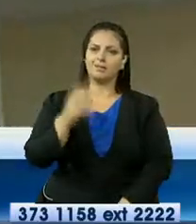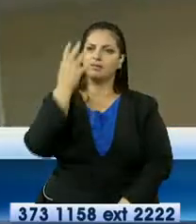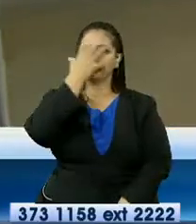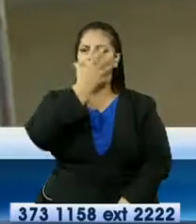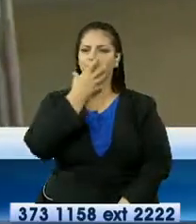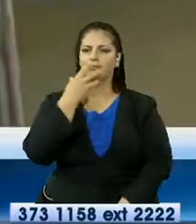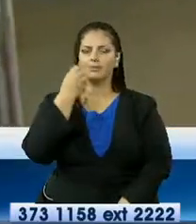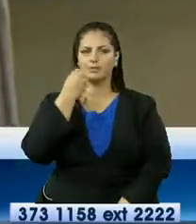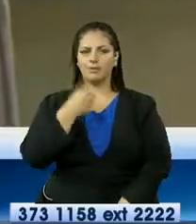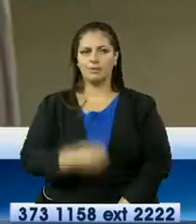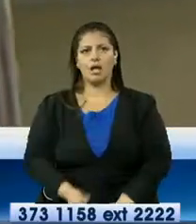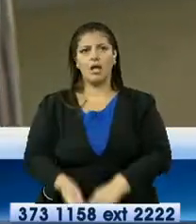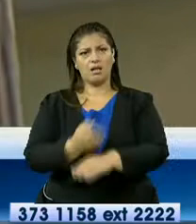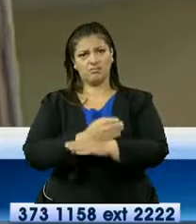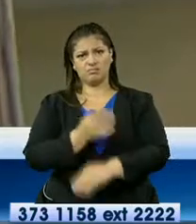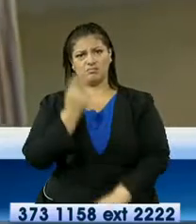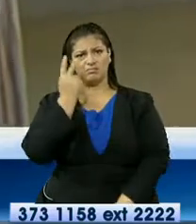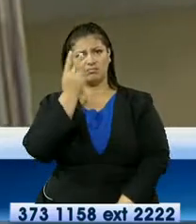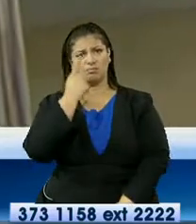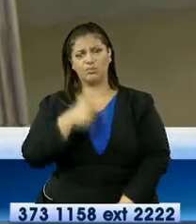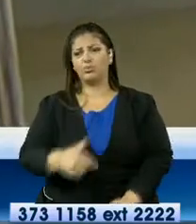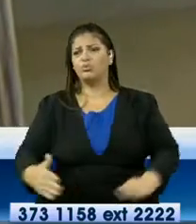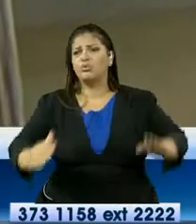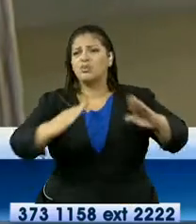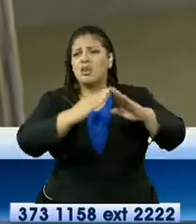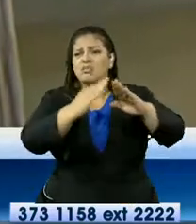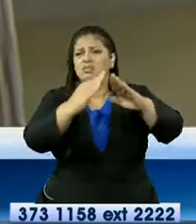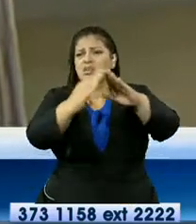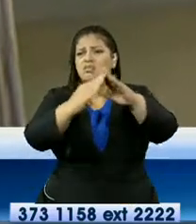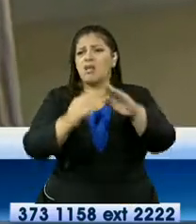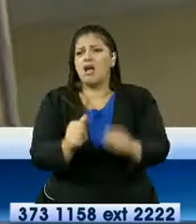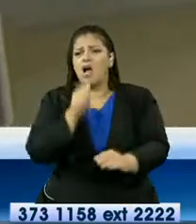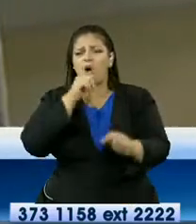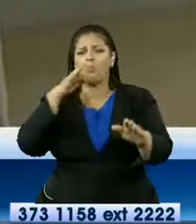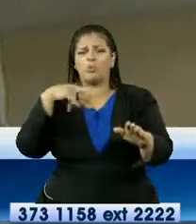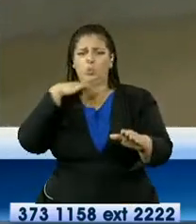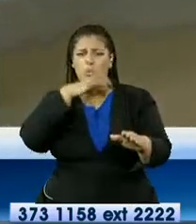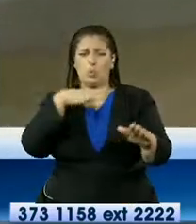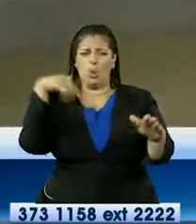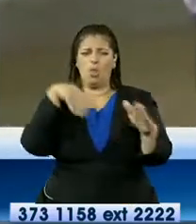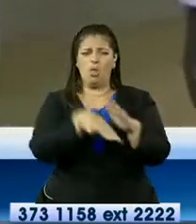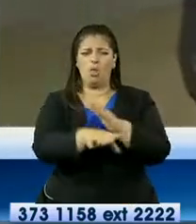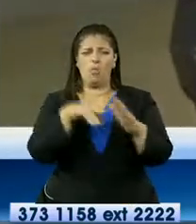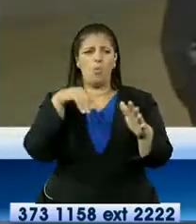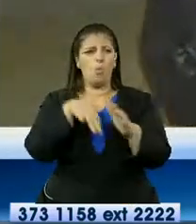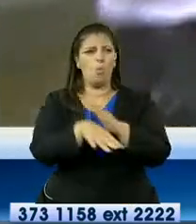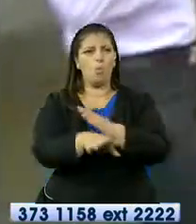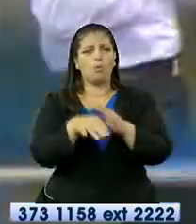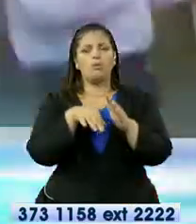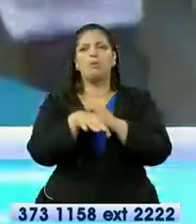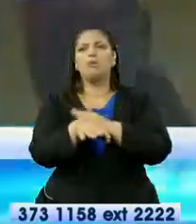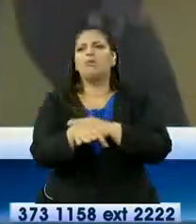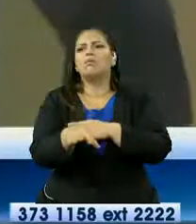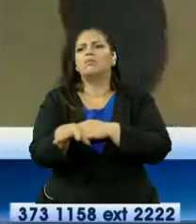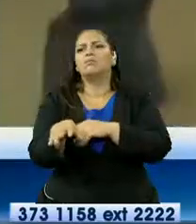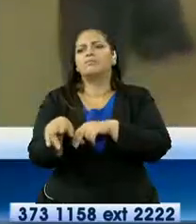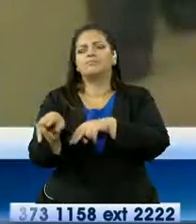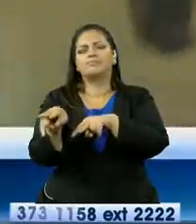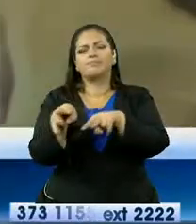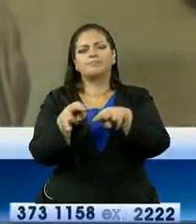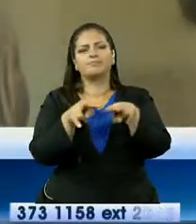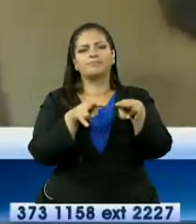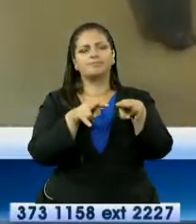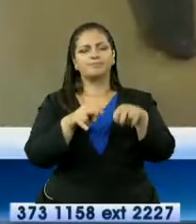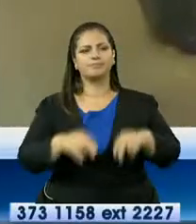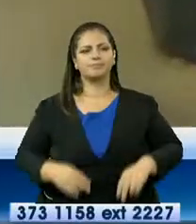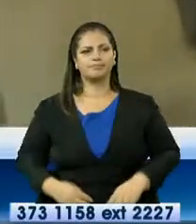podríamos captar las imágenes de cómo están atravesando la situación en la que se encuentran los habitantes de este sector.